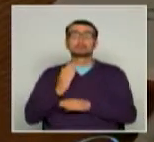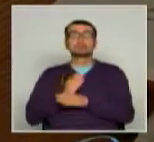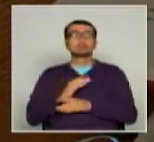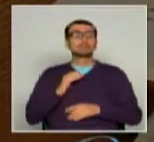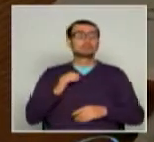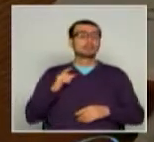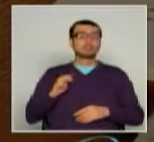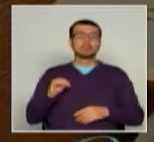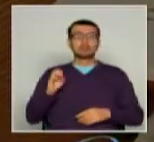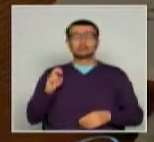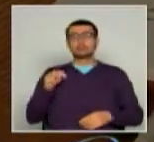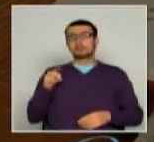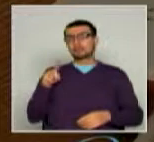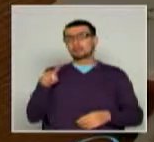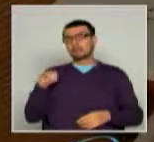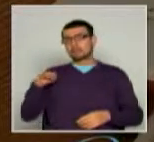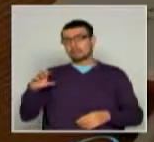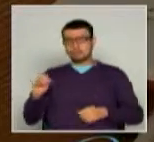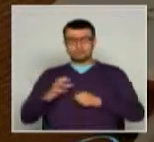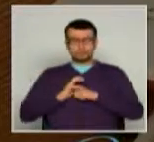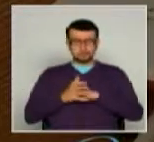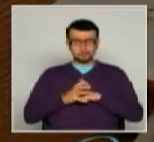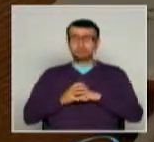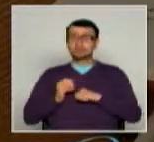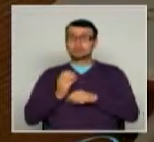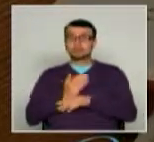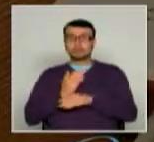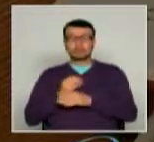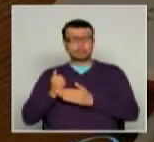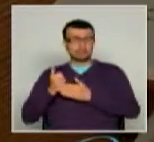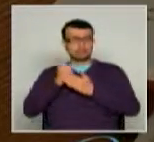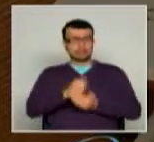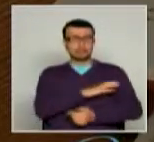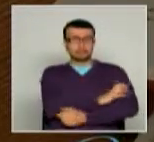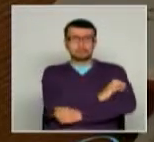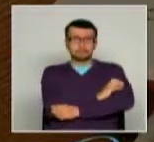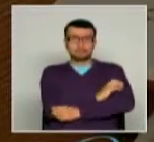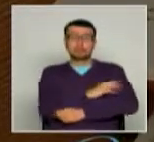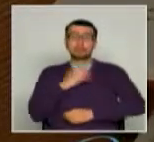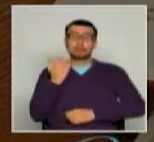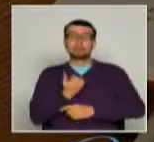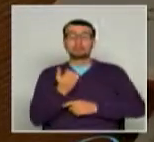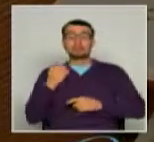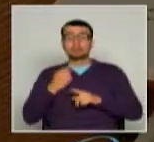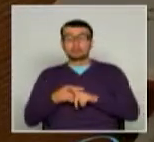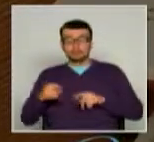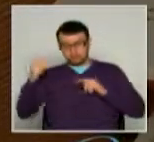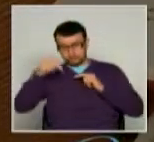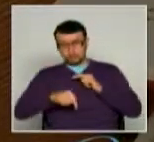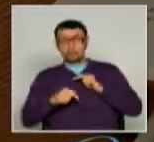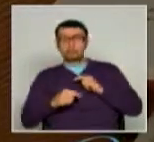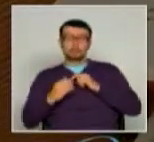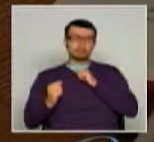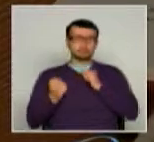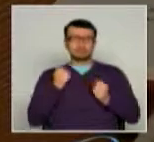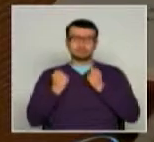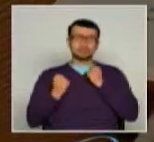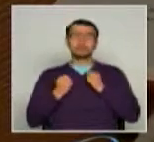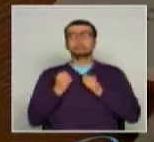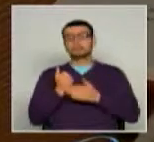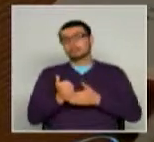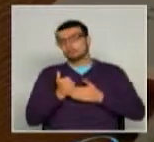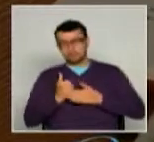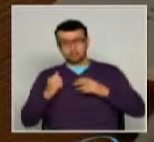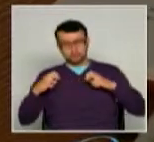de ligamento. ¿Qué debemos hacer ahí? Fortalecer el músculo del cuádriceps. Entonces, configuramos la máquina en modulación de